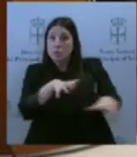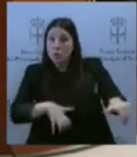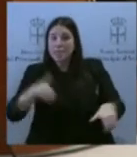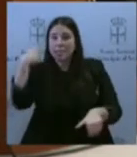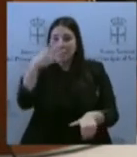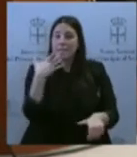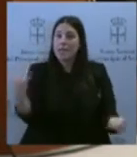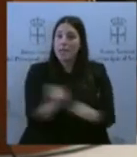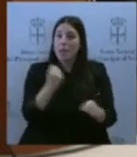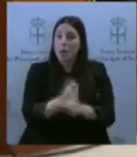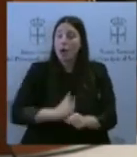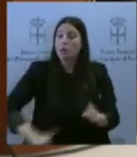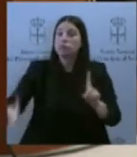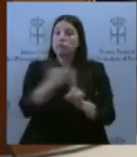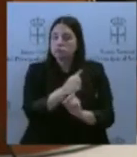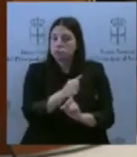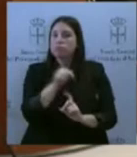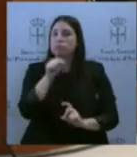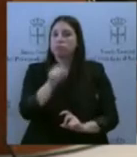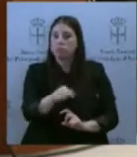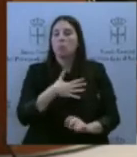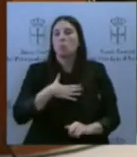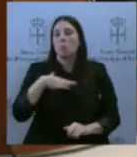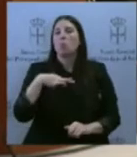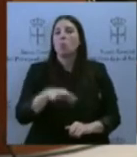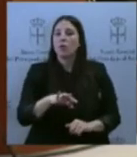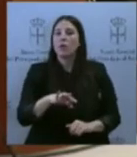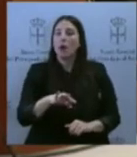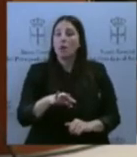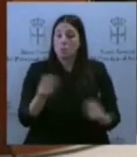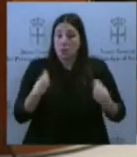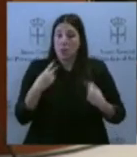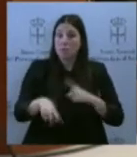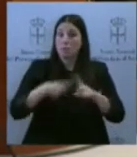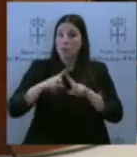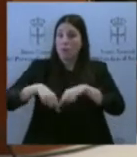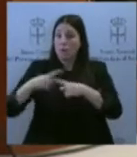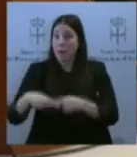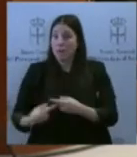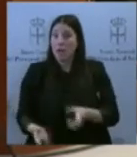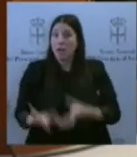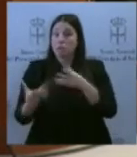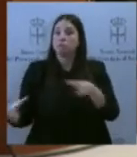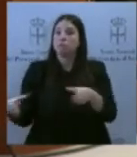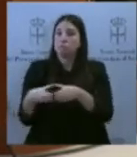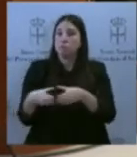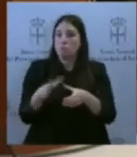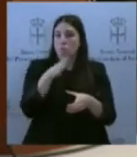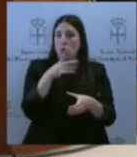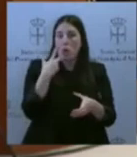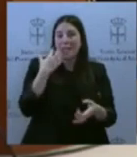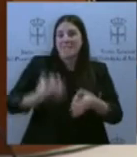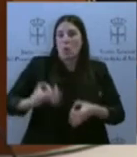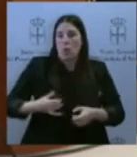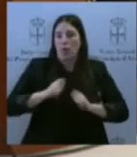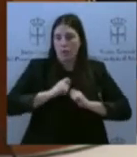mantenerse, incluso formar una familia. Tendría certeza y previsibilidad. Por desgracia, cada vez